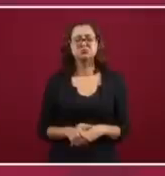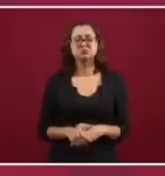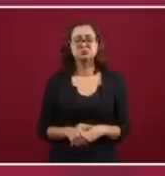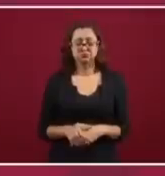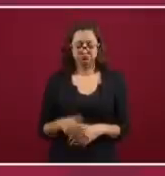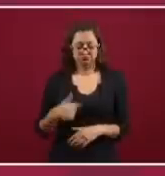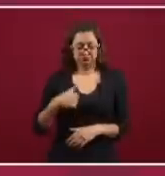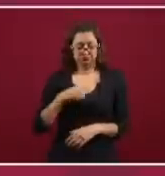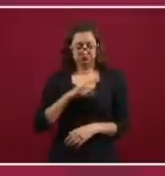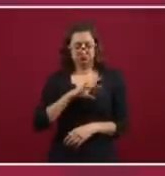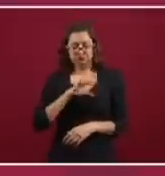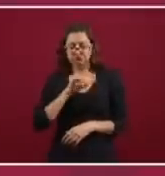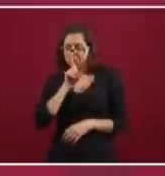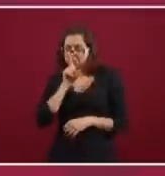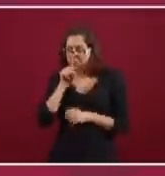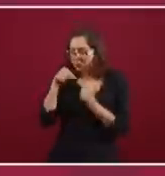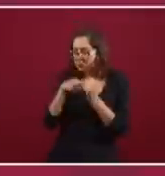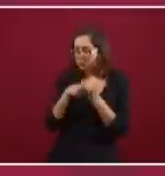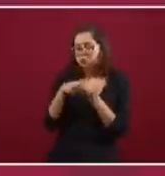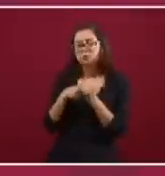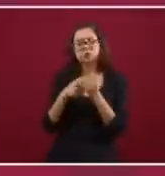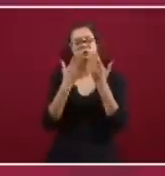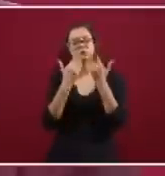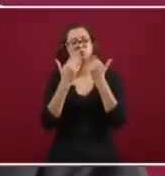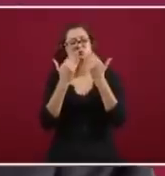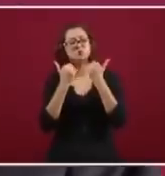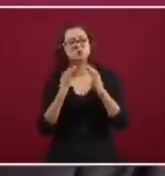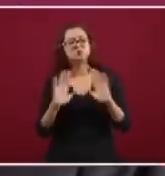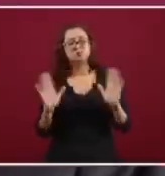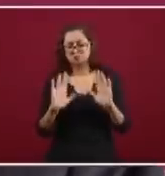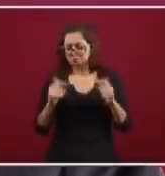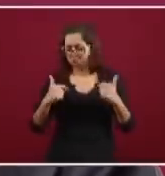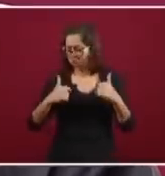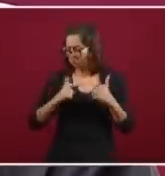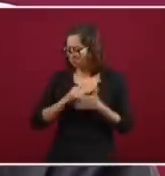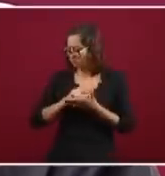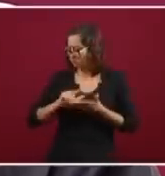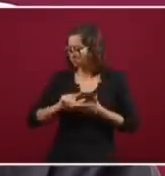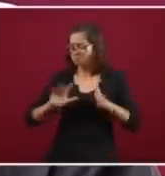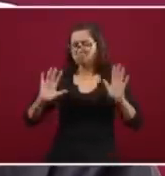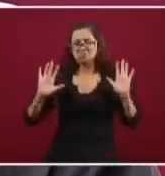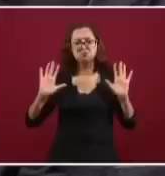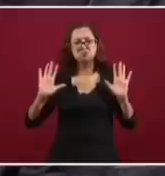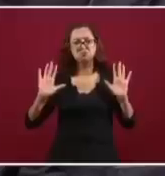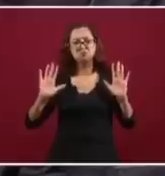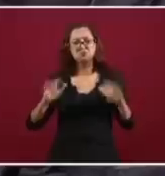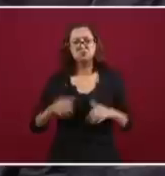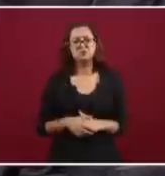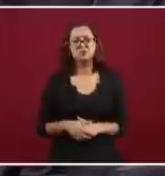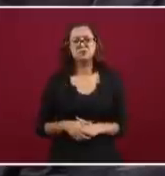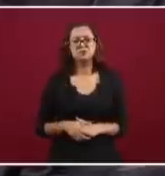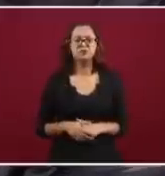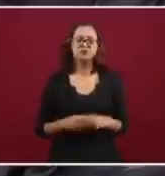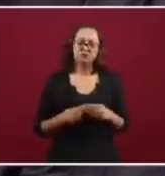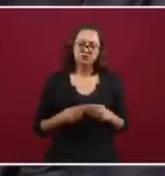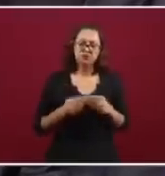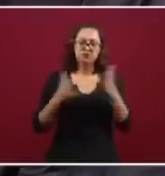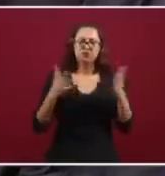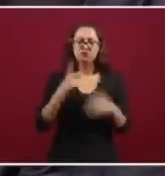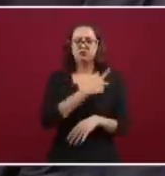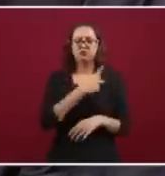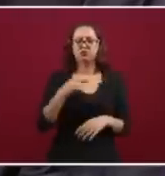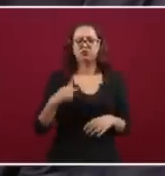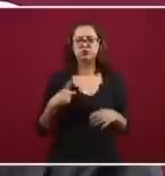el que nada debe, nada teme, de todas maneras hay que ser precavidos,